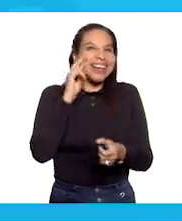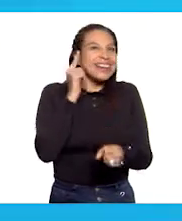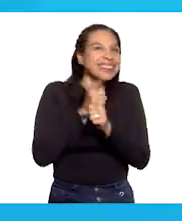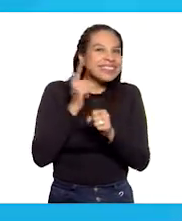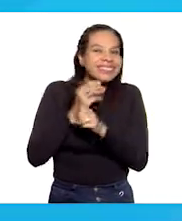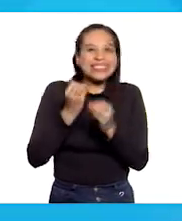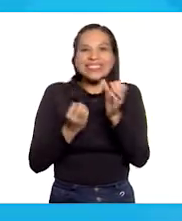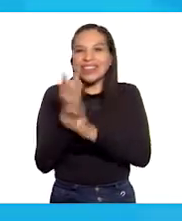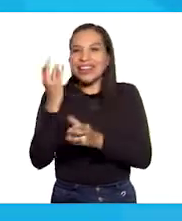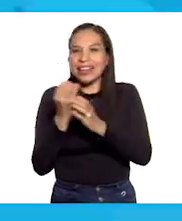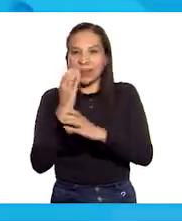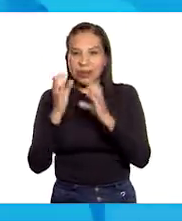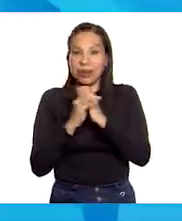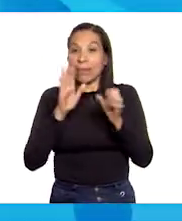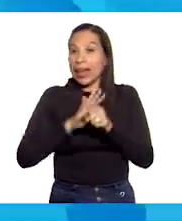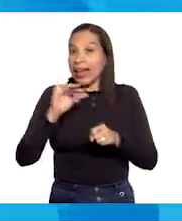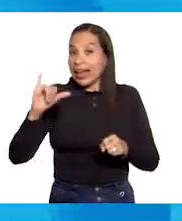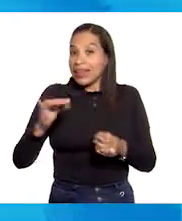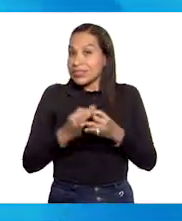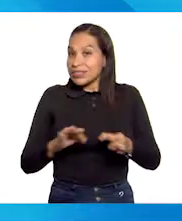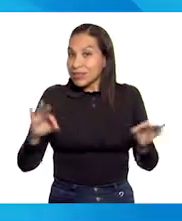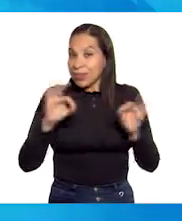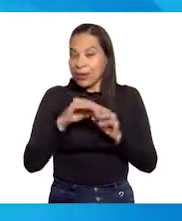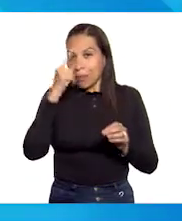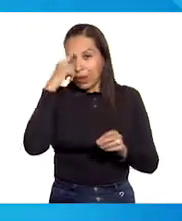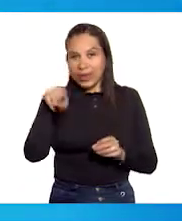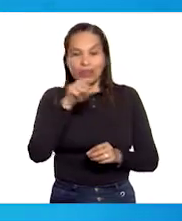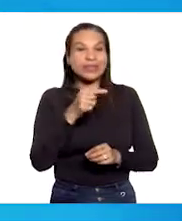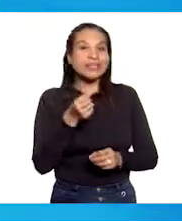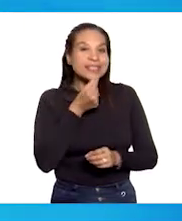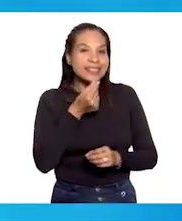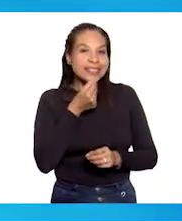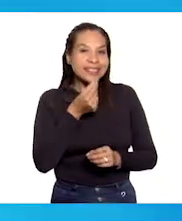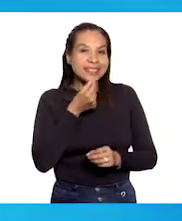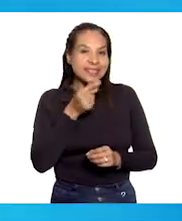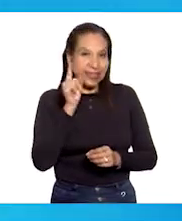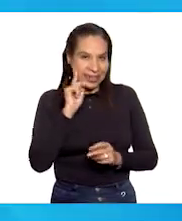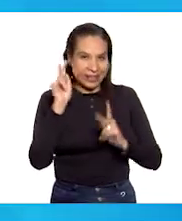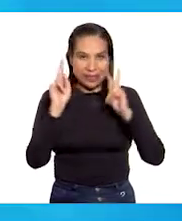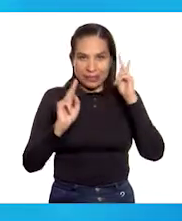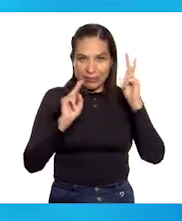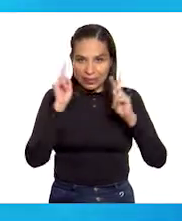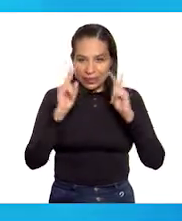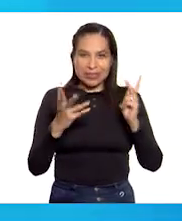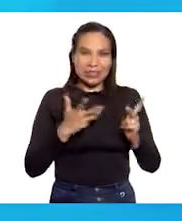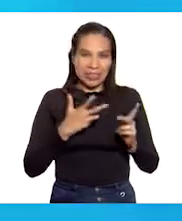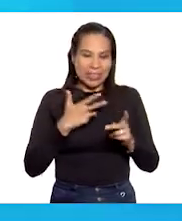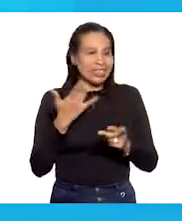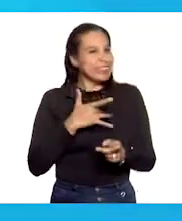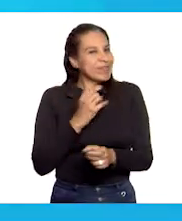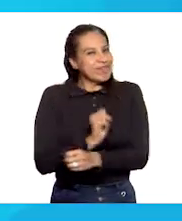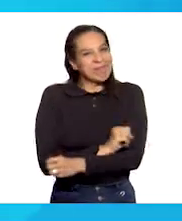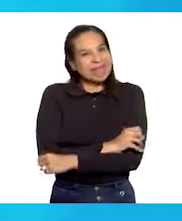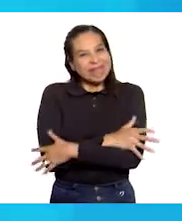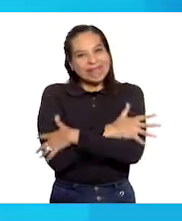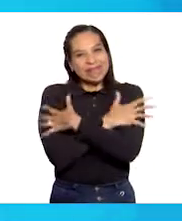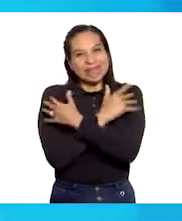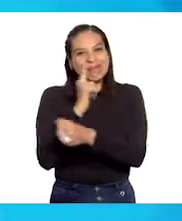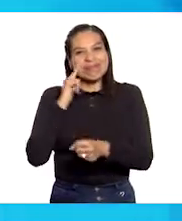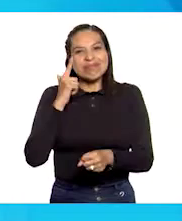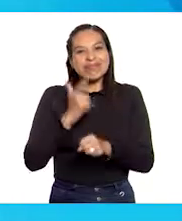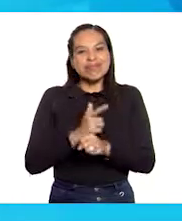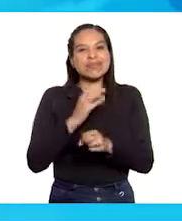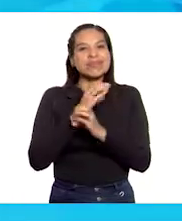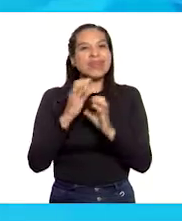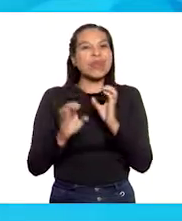descubrir nuevas cosas. Creo que es lo más importante para que tanto los niños y las niñas que nos visitan tengan este entusiasmo por el descubrimiento